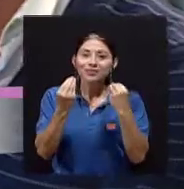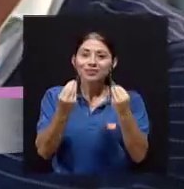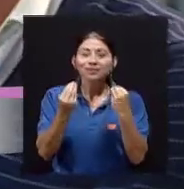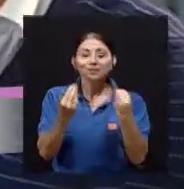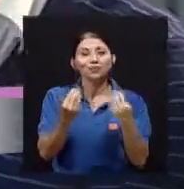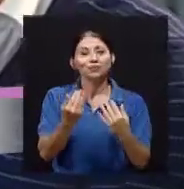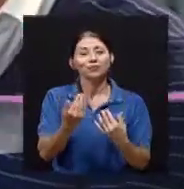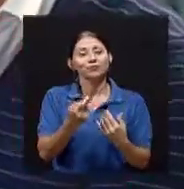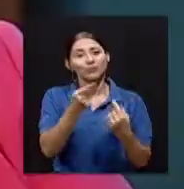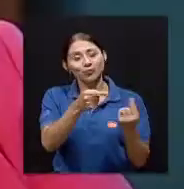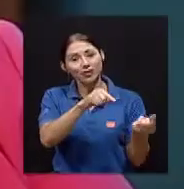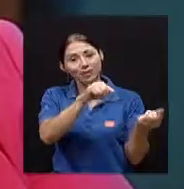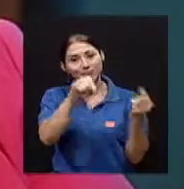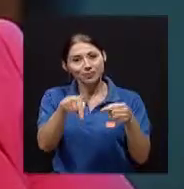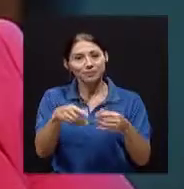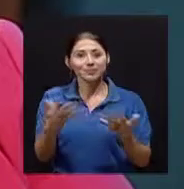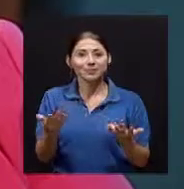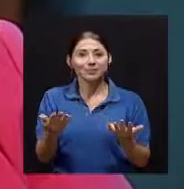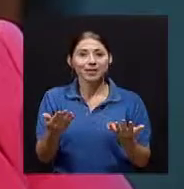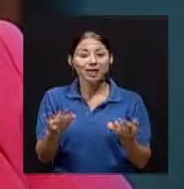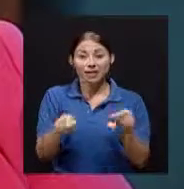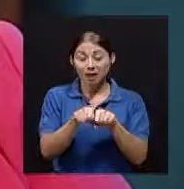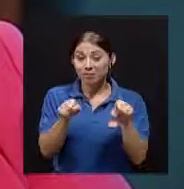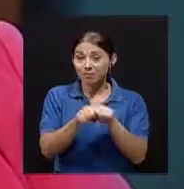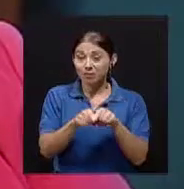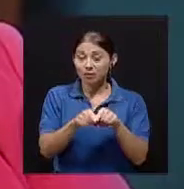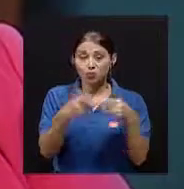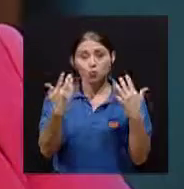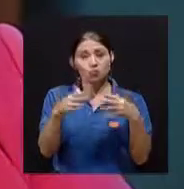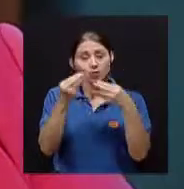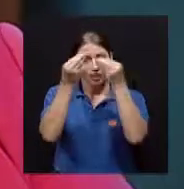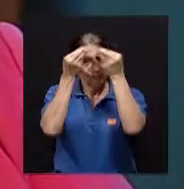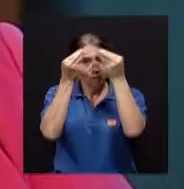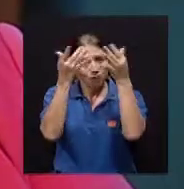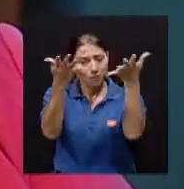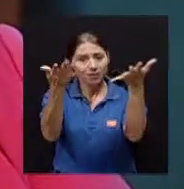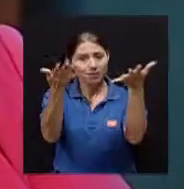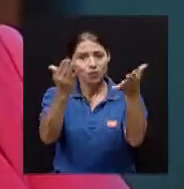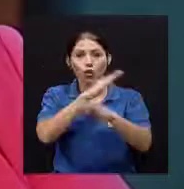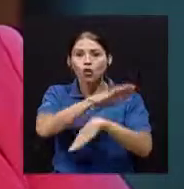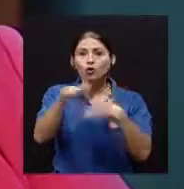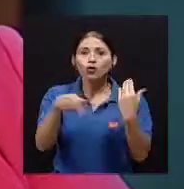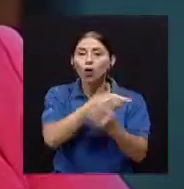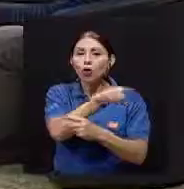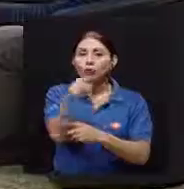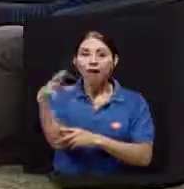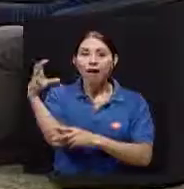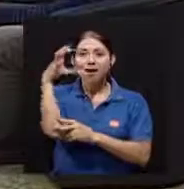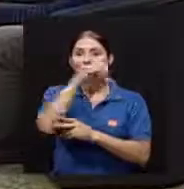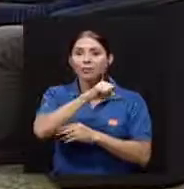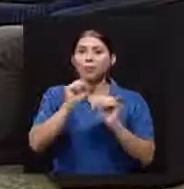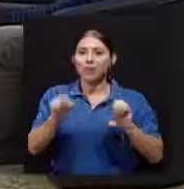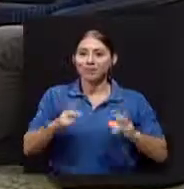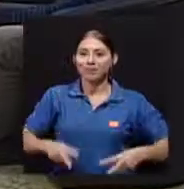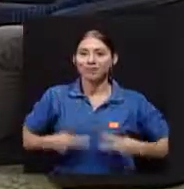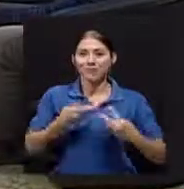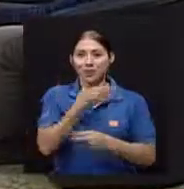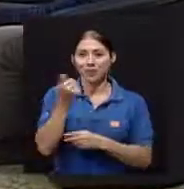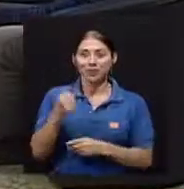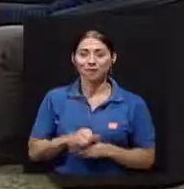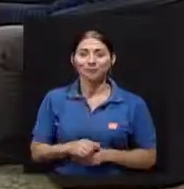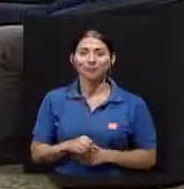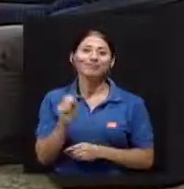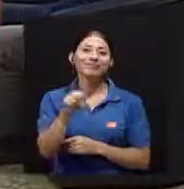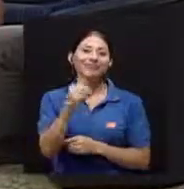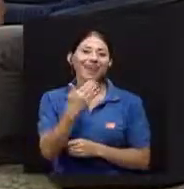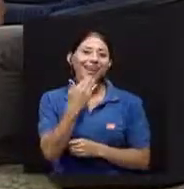infinitamente su participación y la información que nos deja a todos para que podamos, de hecho, pues vivir mejor, como dijimos, María Armán.